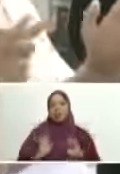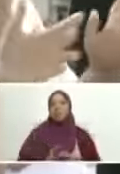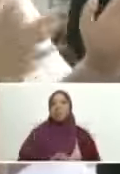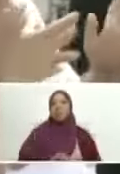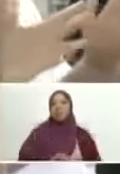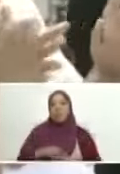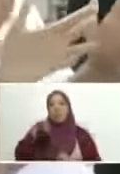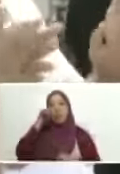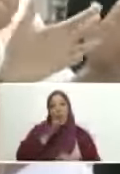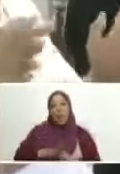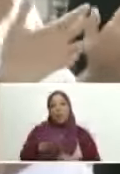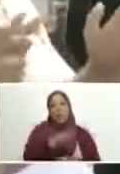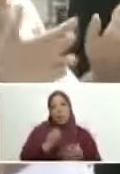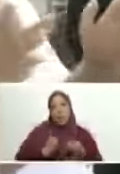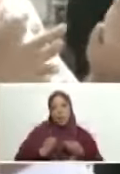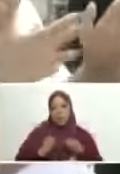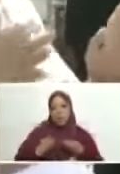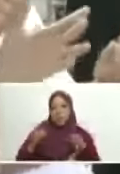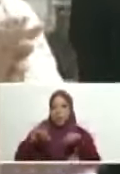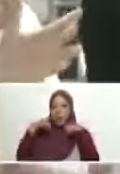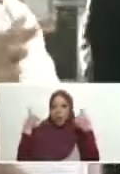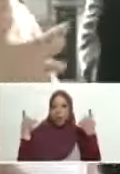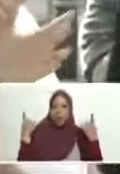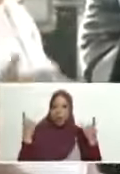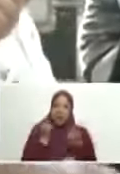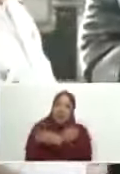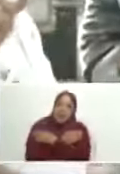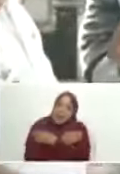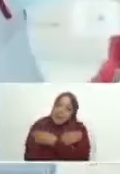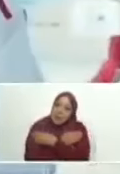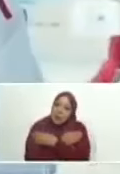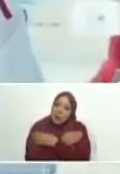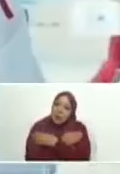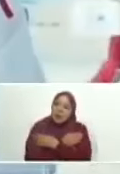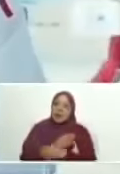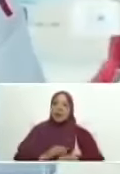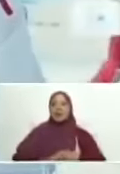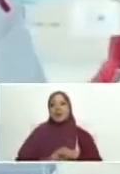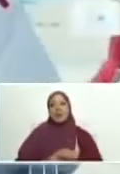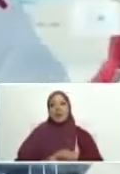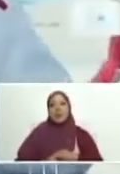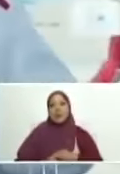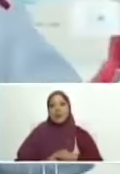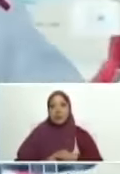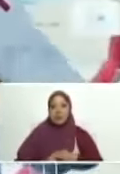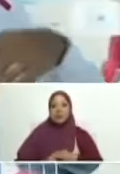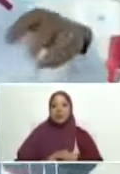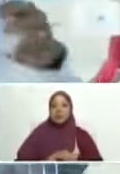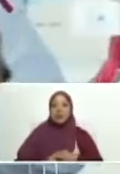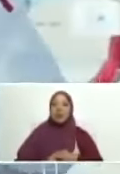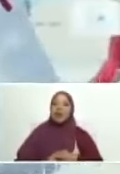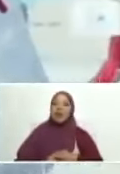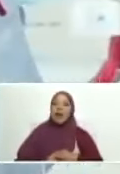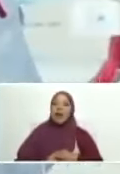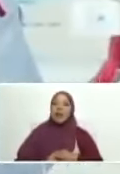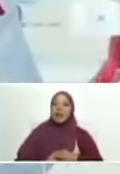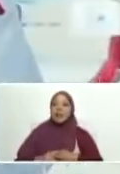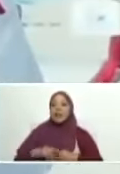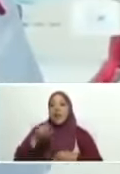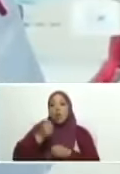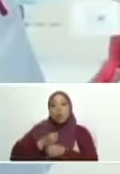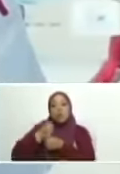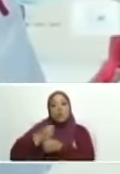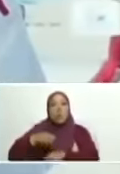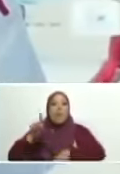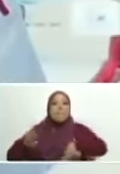Y al pueblo de La Guaira, un abrazo. A los gaiteros, ¿ah? Vamos a darle un aplauso a estos